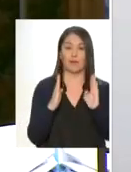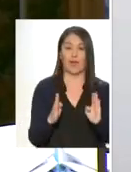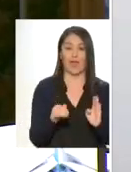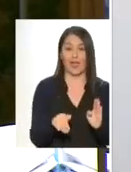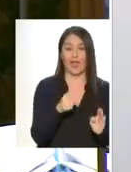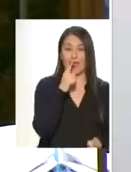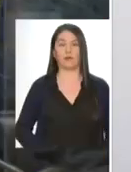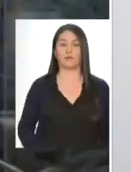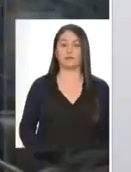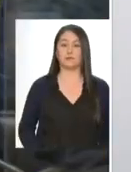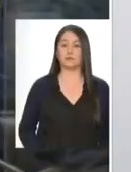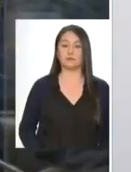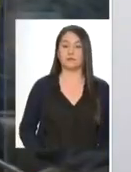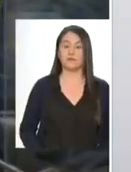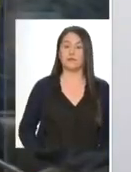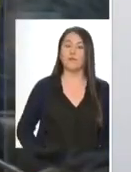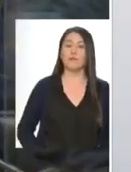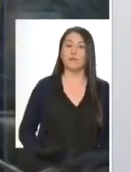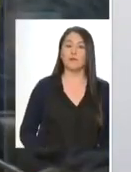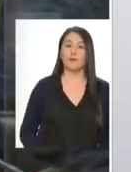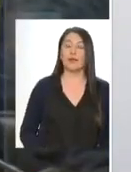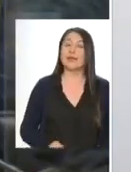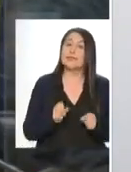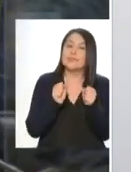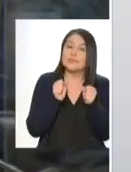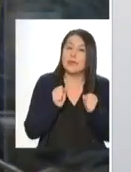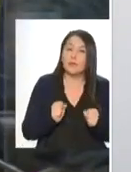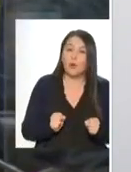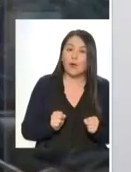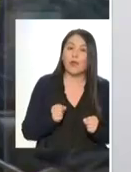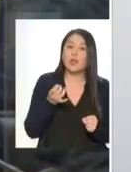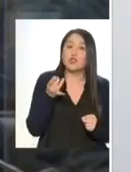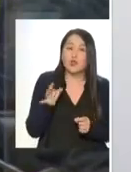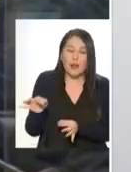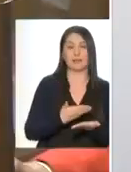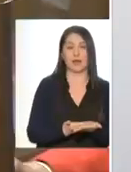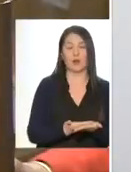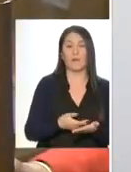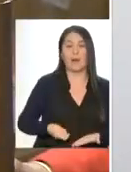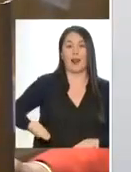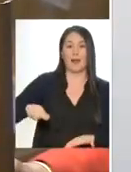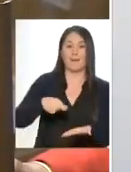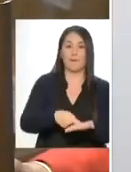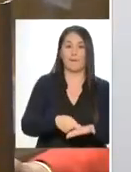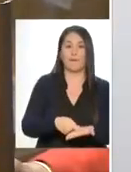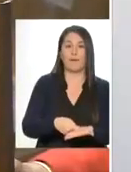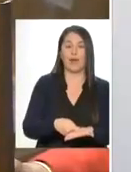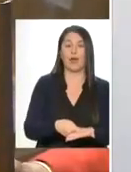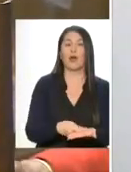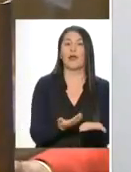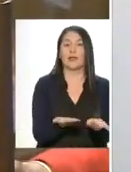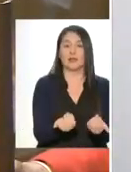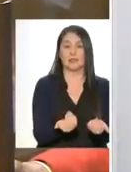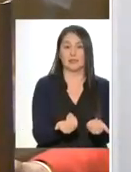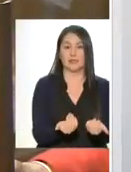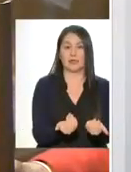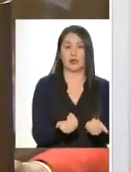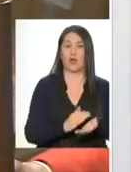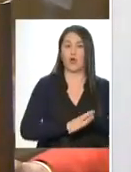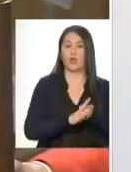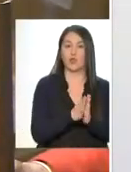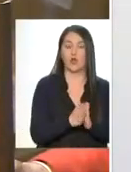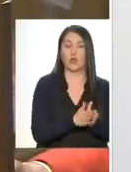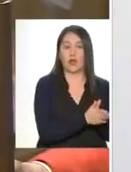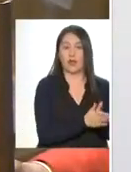nos condena a ser cada vez más irrelevantes como partido. Eso tiene que ser mirado. Yo digo, en el